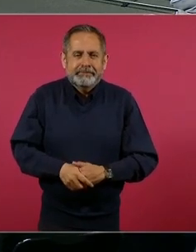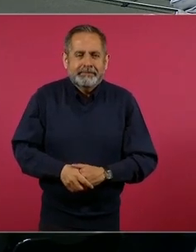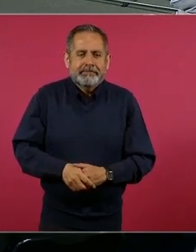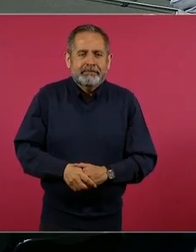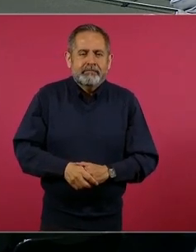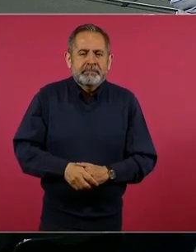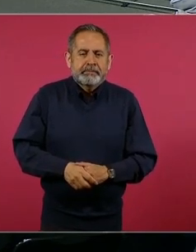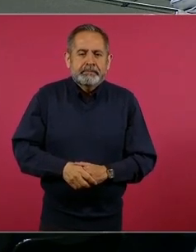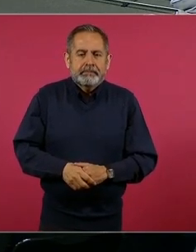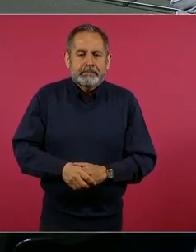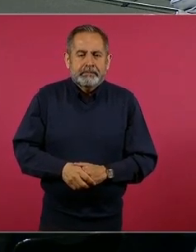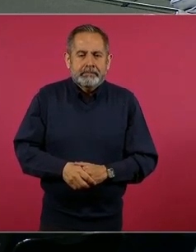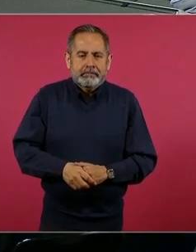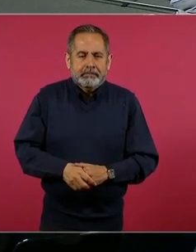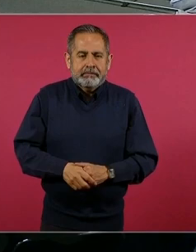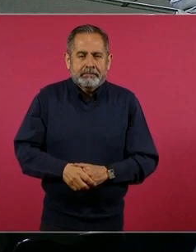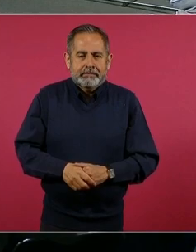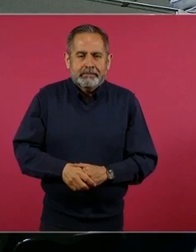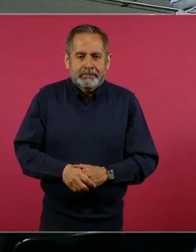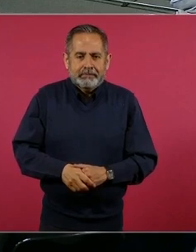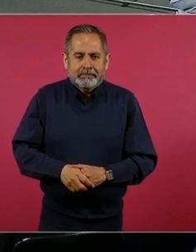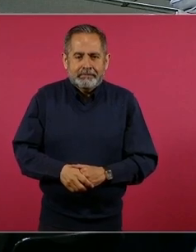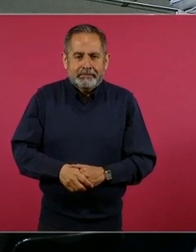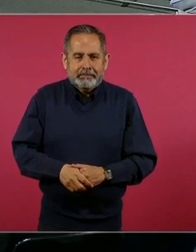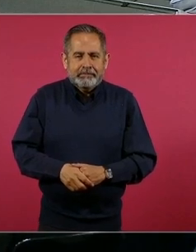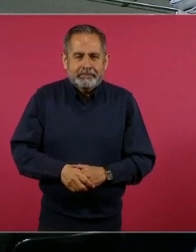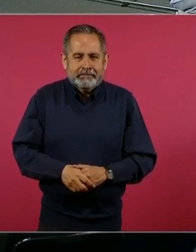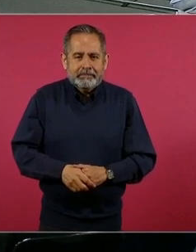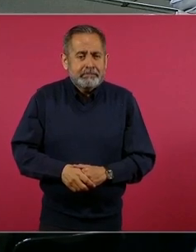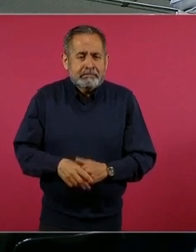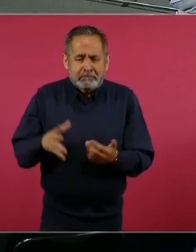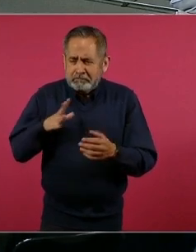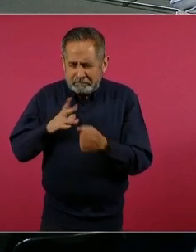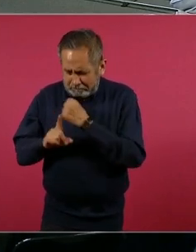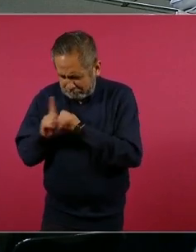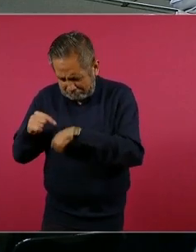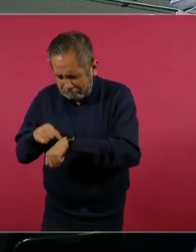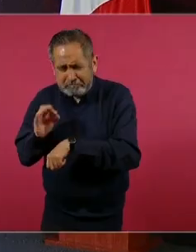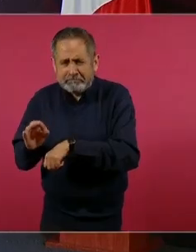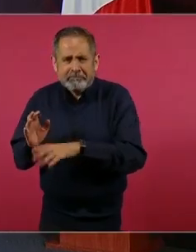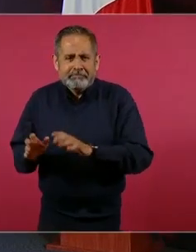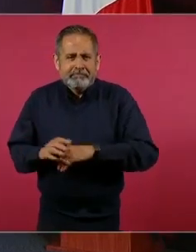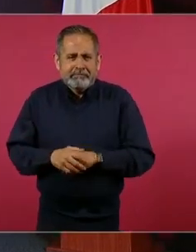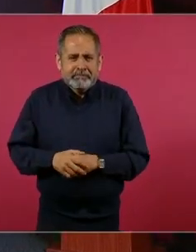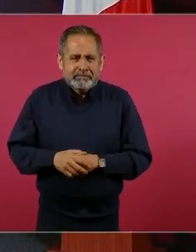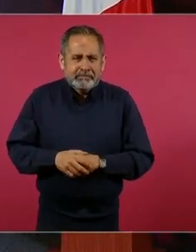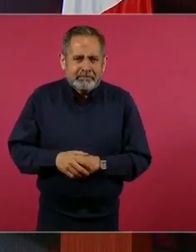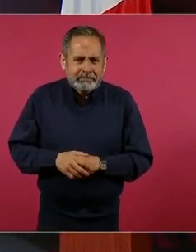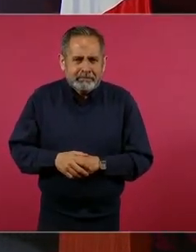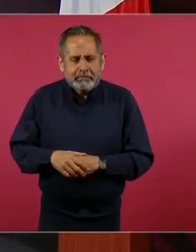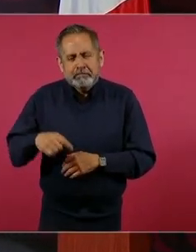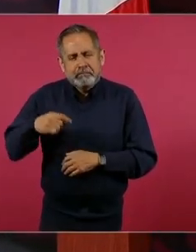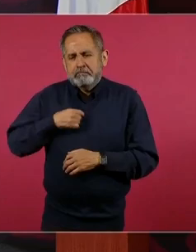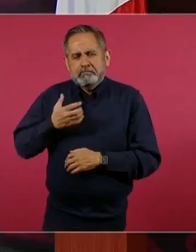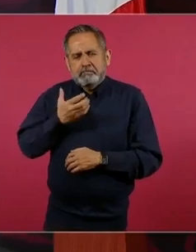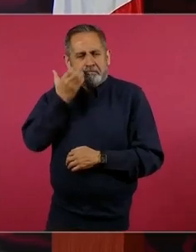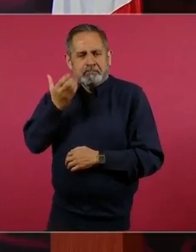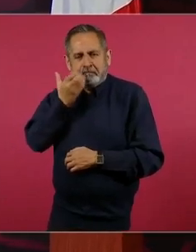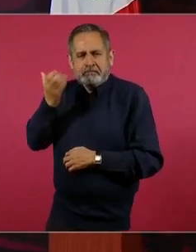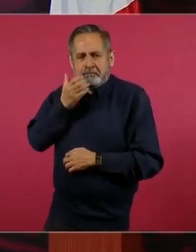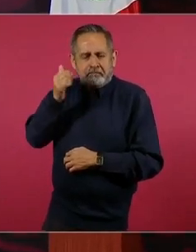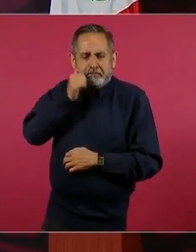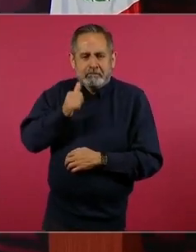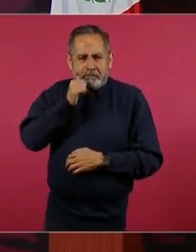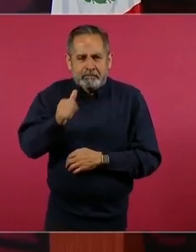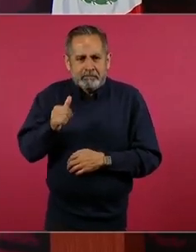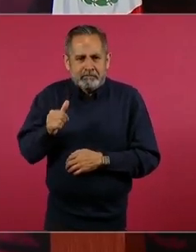¿Eh? Pues yo creo que sí. No he tenido problema, claro. Yo tengo la costumbre